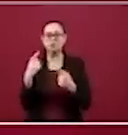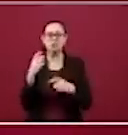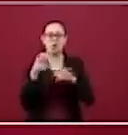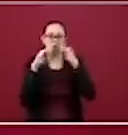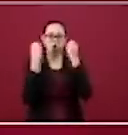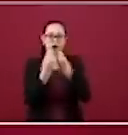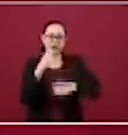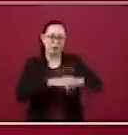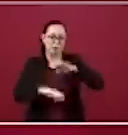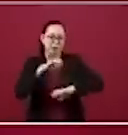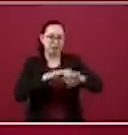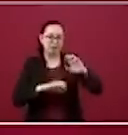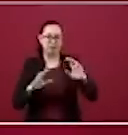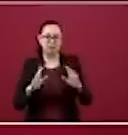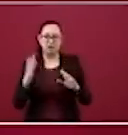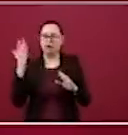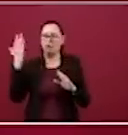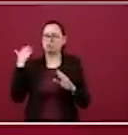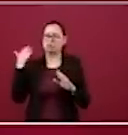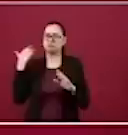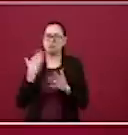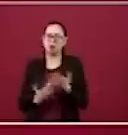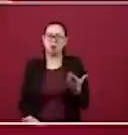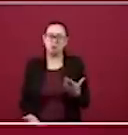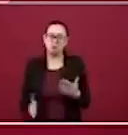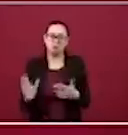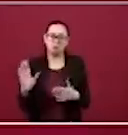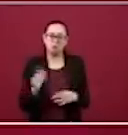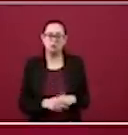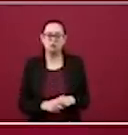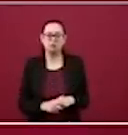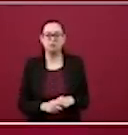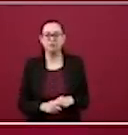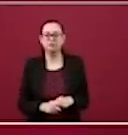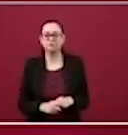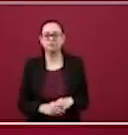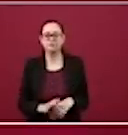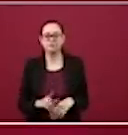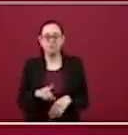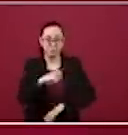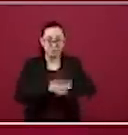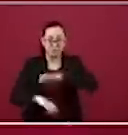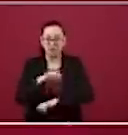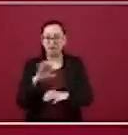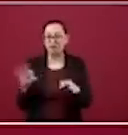empresariales, o habían, ya no existe eso, de que eran como sectores de los partidos.